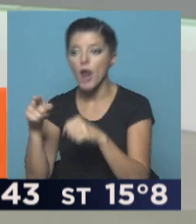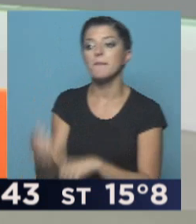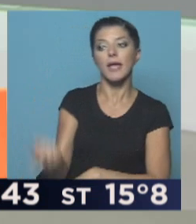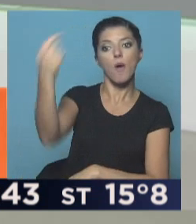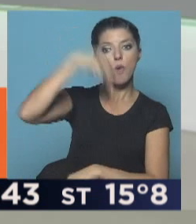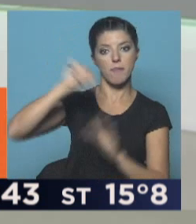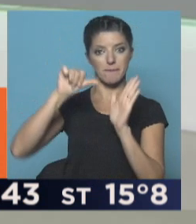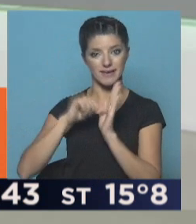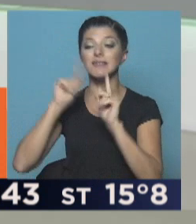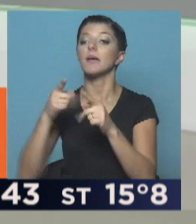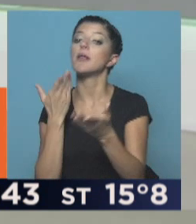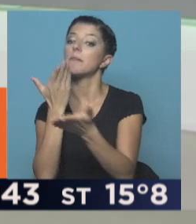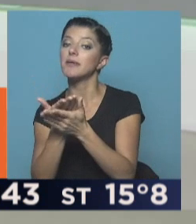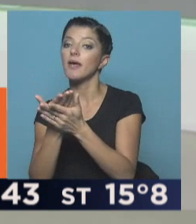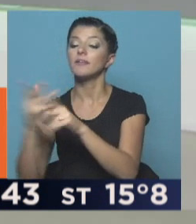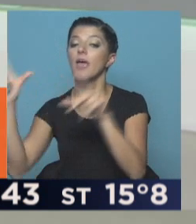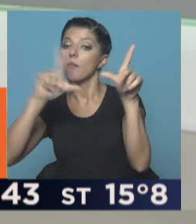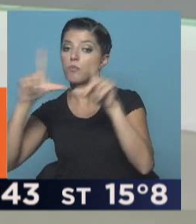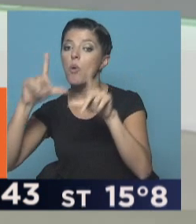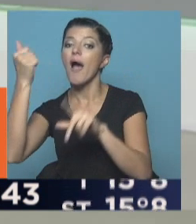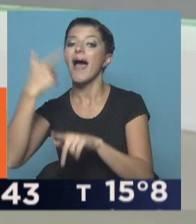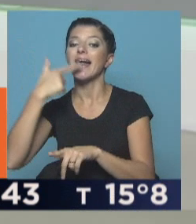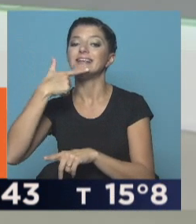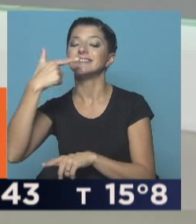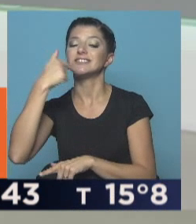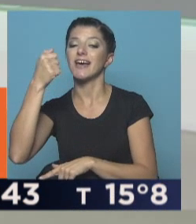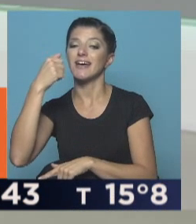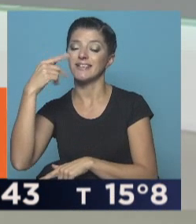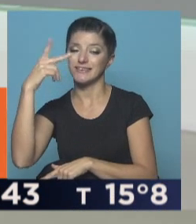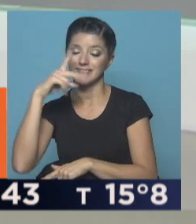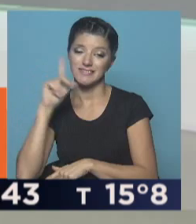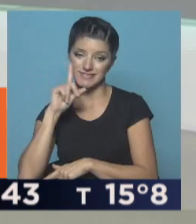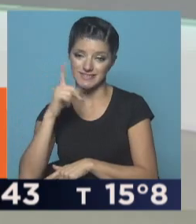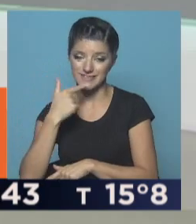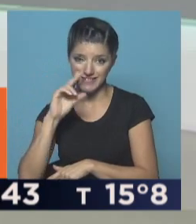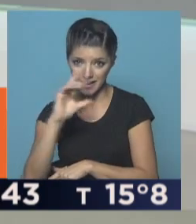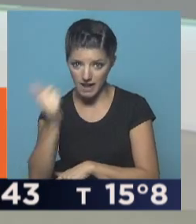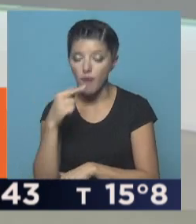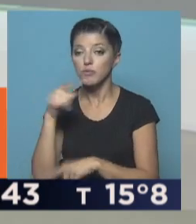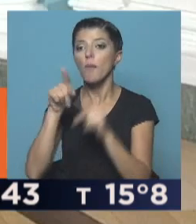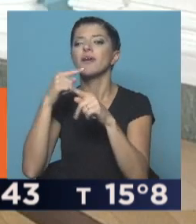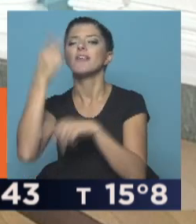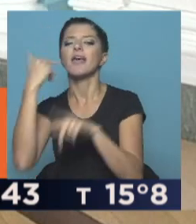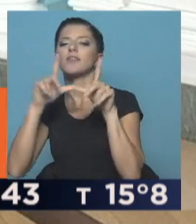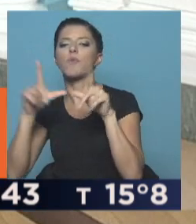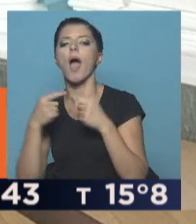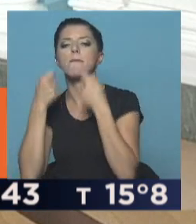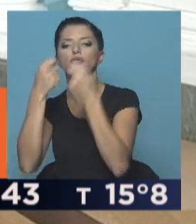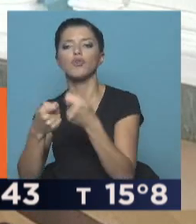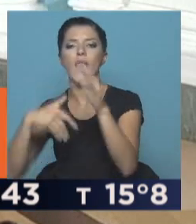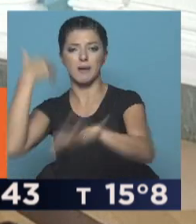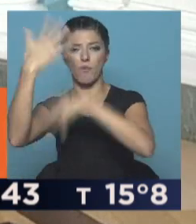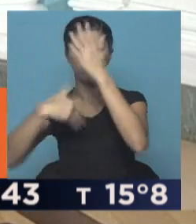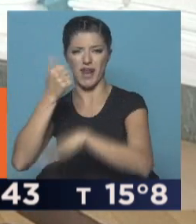cierre de la cadena de noticias Al Jazeera, argumentando que el medio respaldó las revueltas de la primavera árabe. Desde